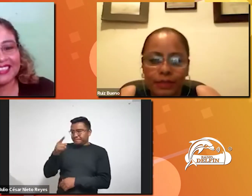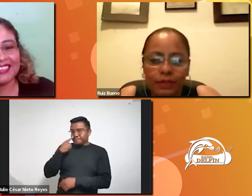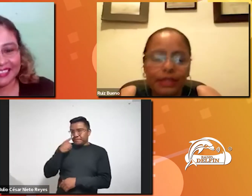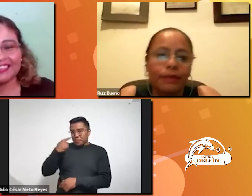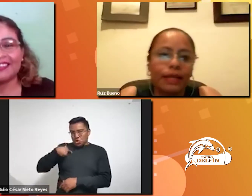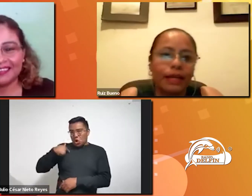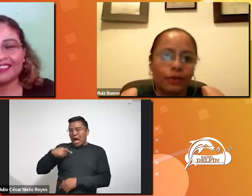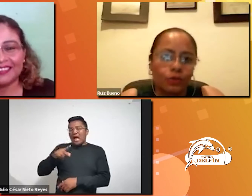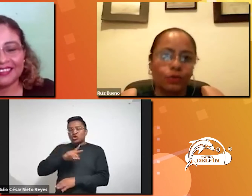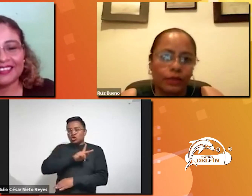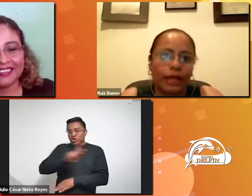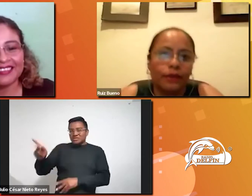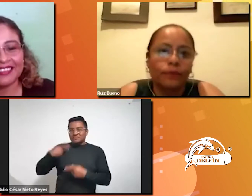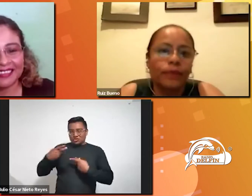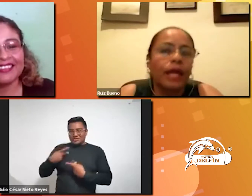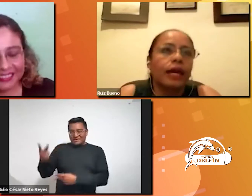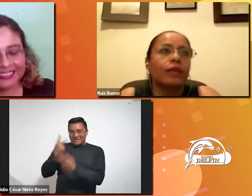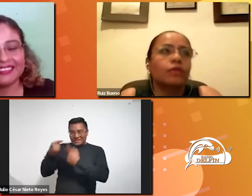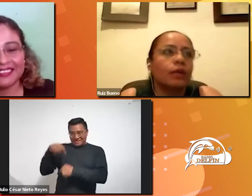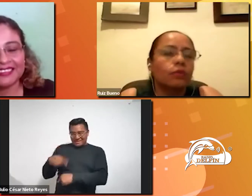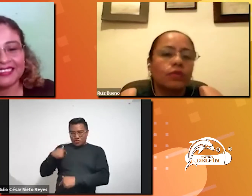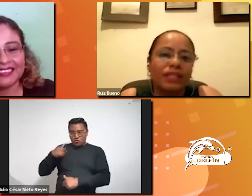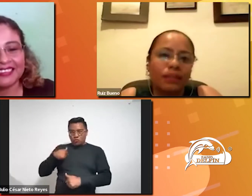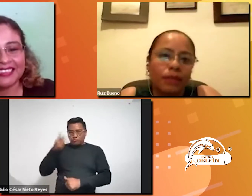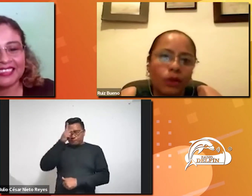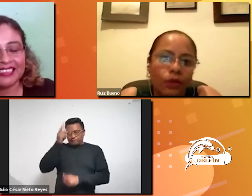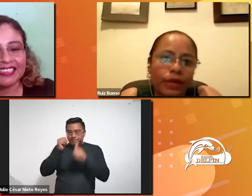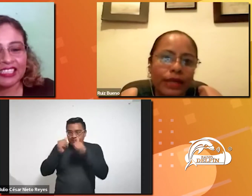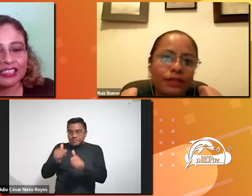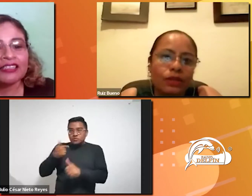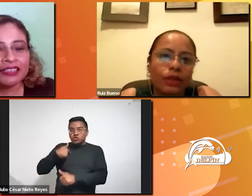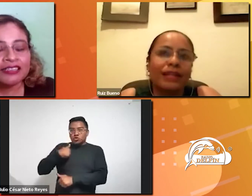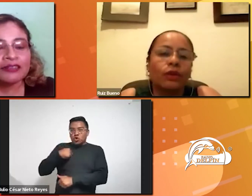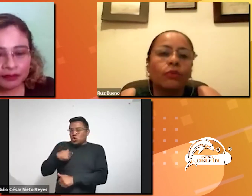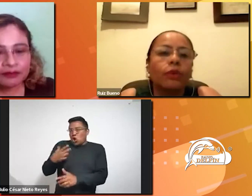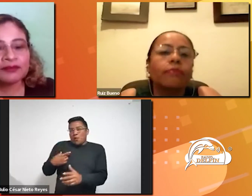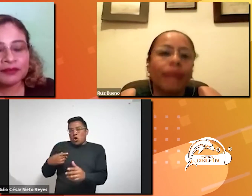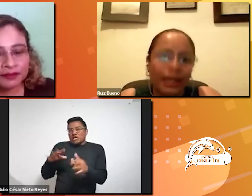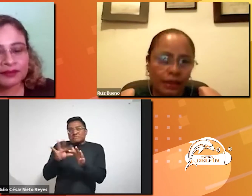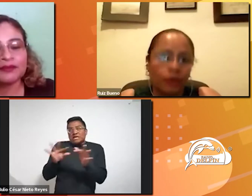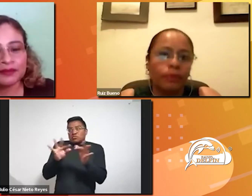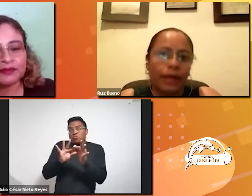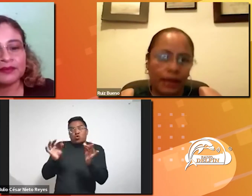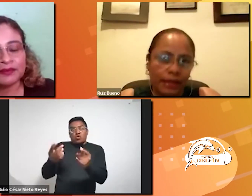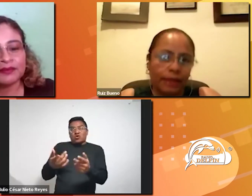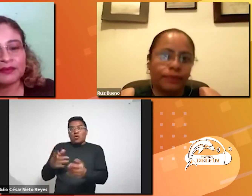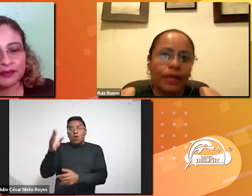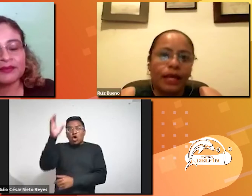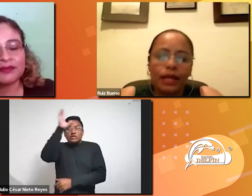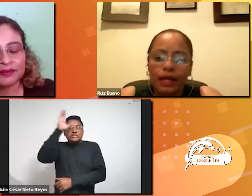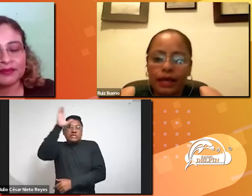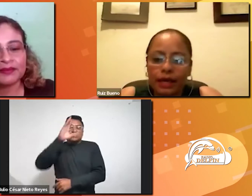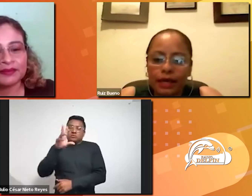a las personas que vienen a consulta, ¿no? Que no sea con mucha terminología, sino que sea algo muy práctico para la